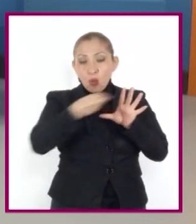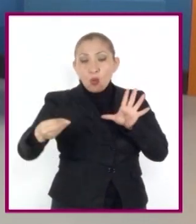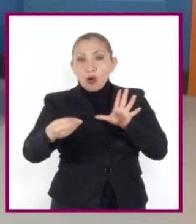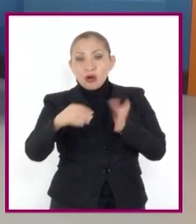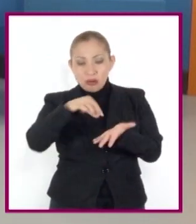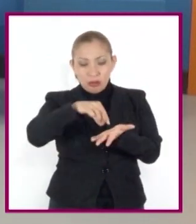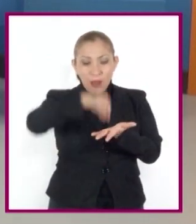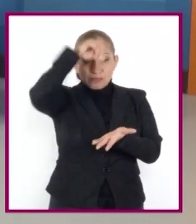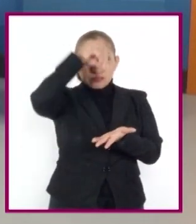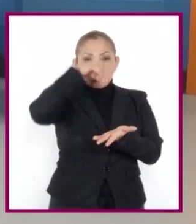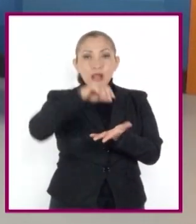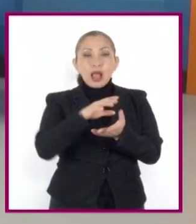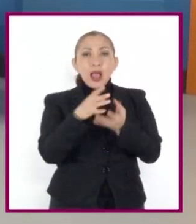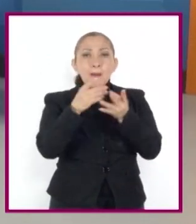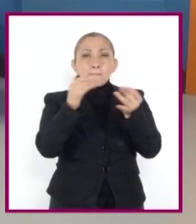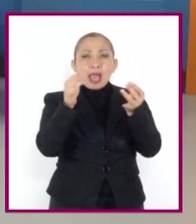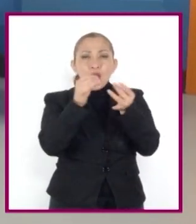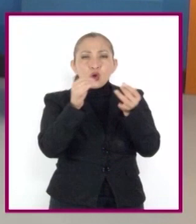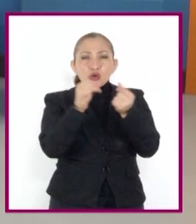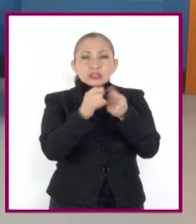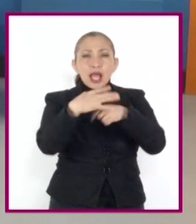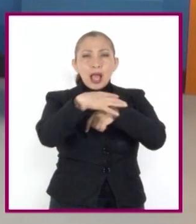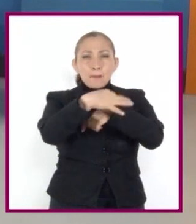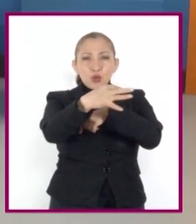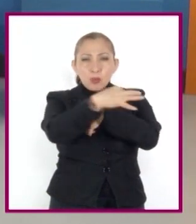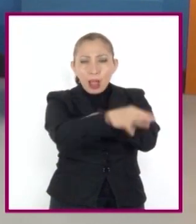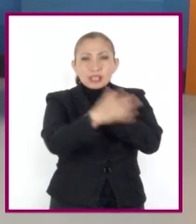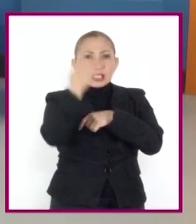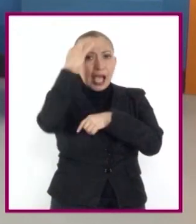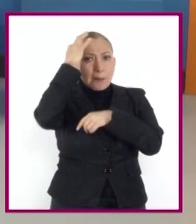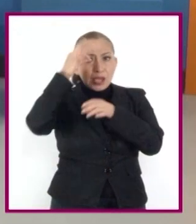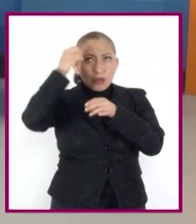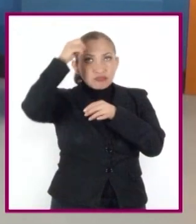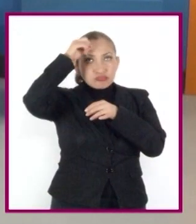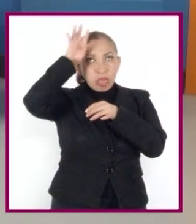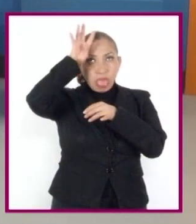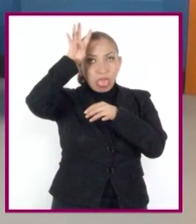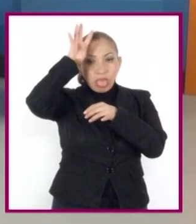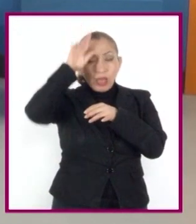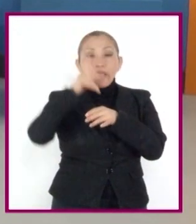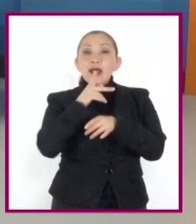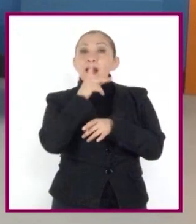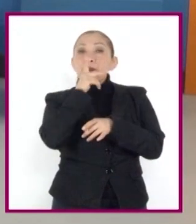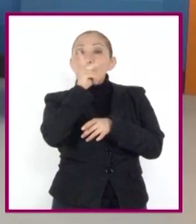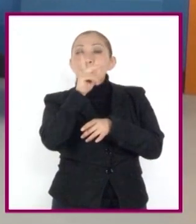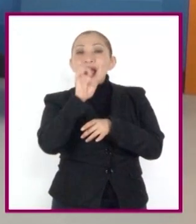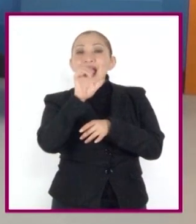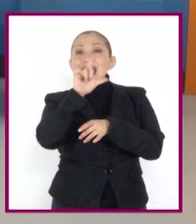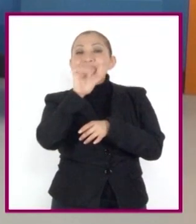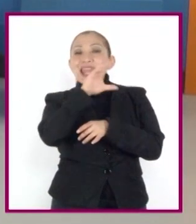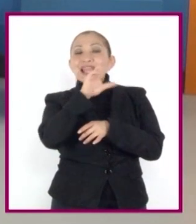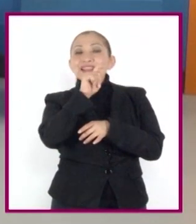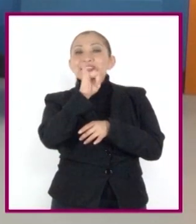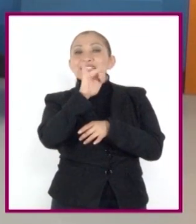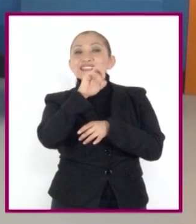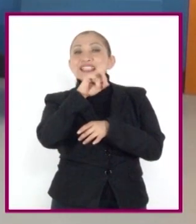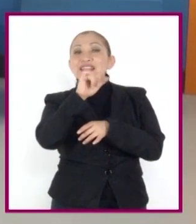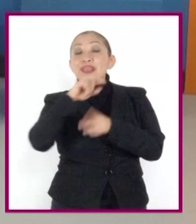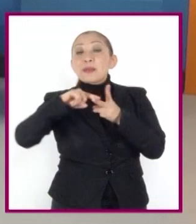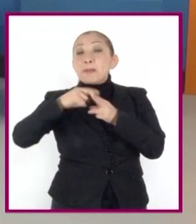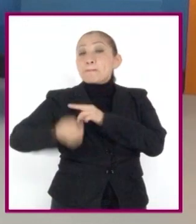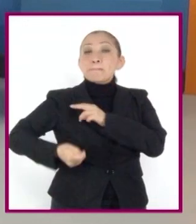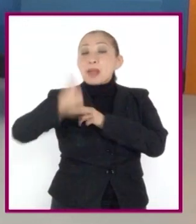materiales ligeros como pelusa, plumas de ave y cabellos. La palabra electricidad se originó en la antigua